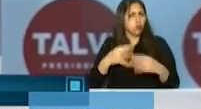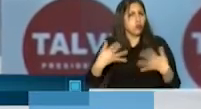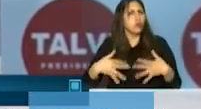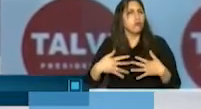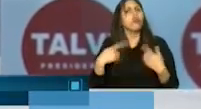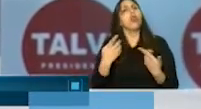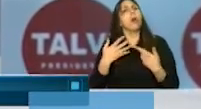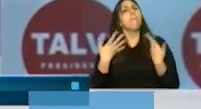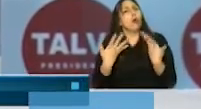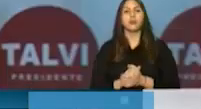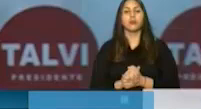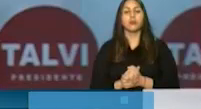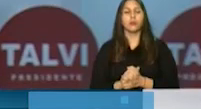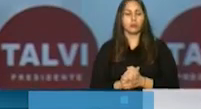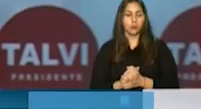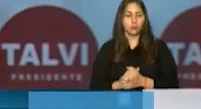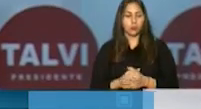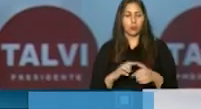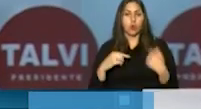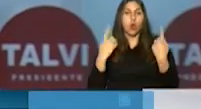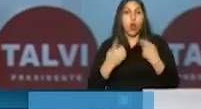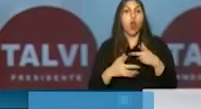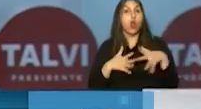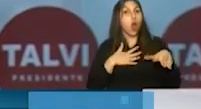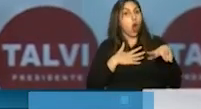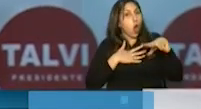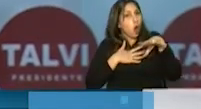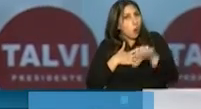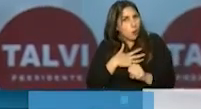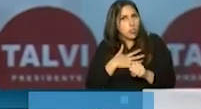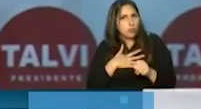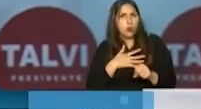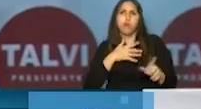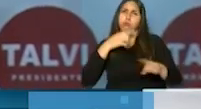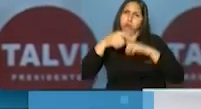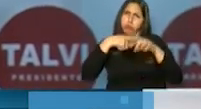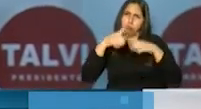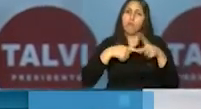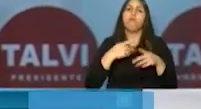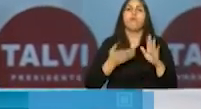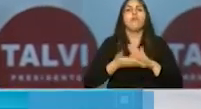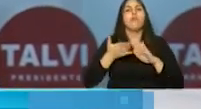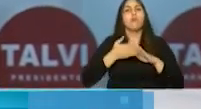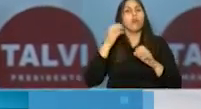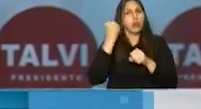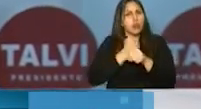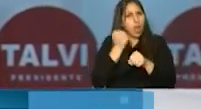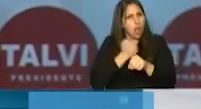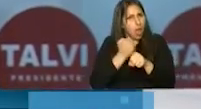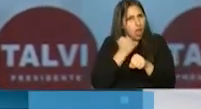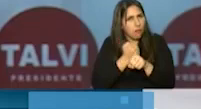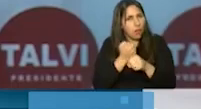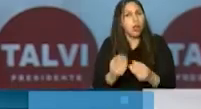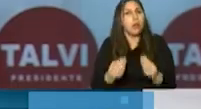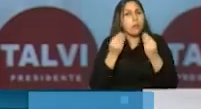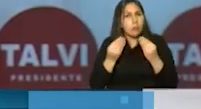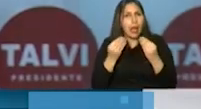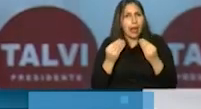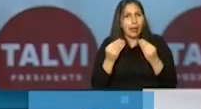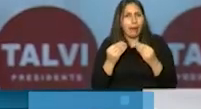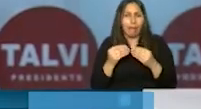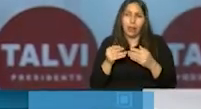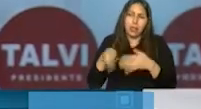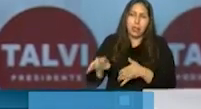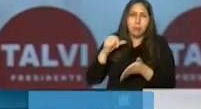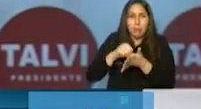hombre dice lo que todos sabíamos, si ganaba él, cosa que las encuestas daban una y otra vez que no iba a pasar, volvemos al tema